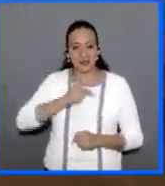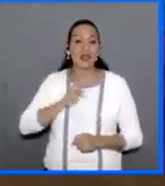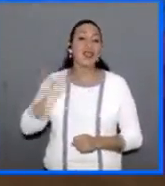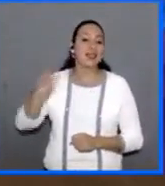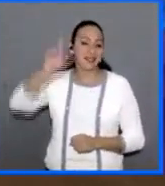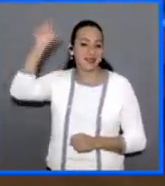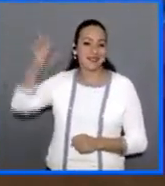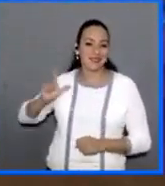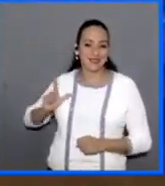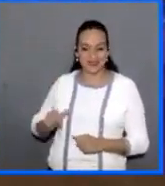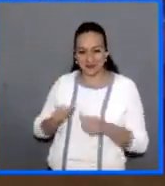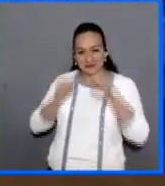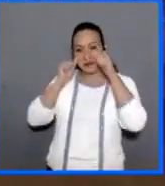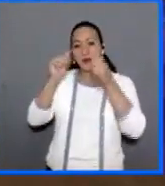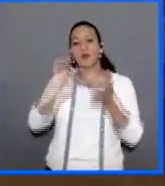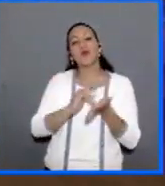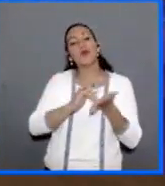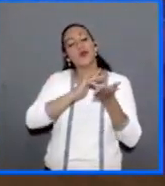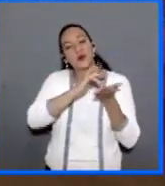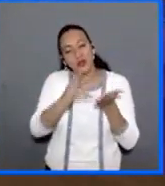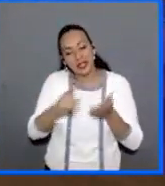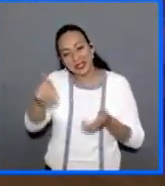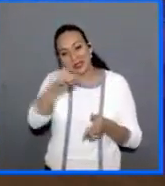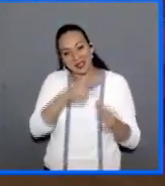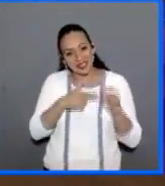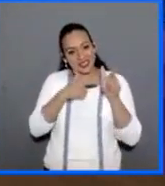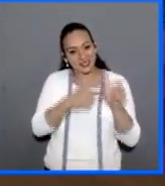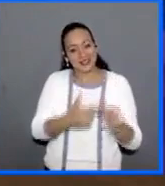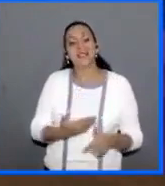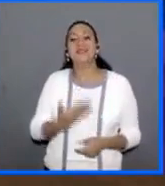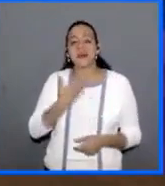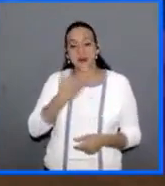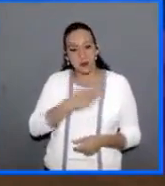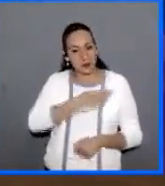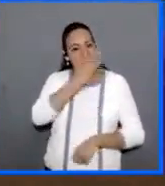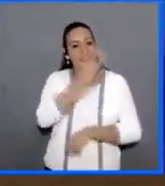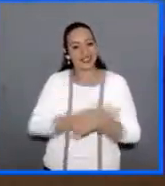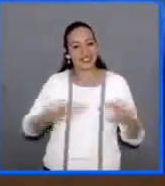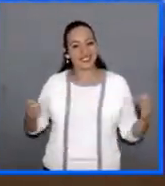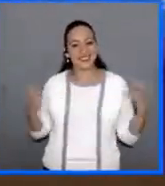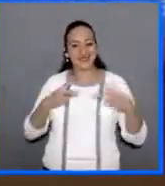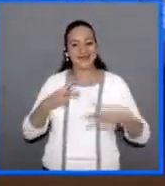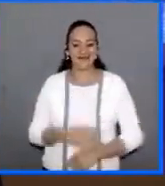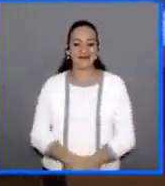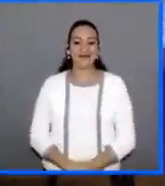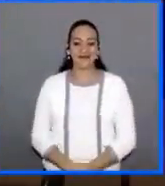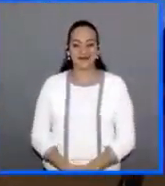de todo el equipo le deseamos que siga teniendo una excelente tarde. Hasta pronto.